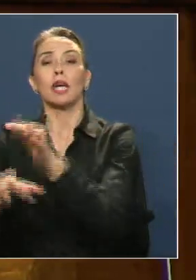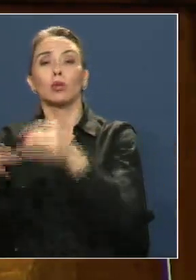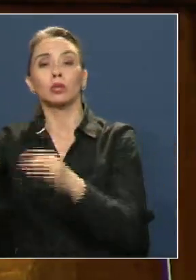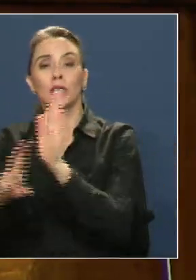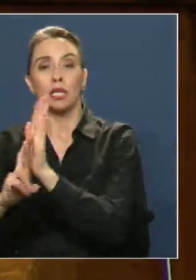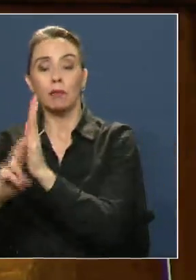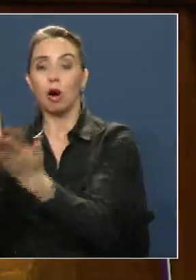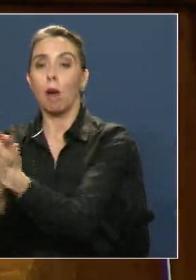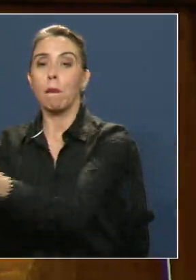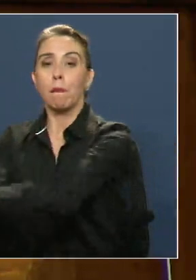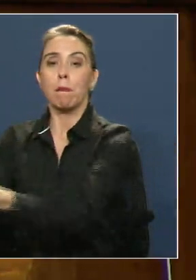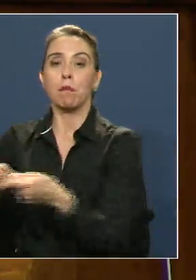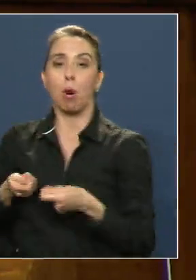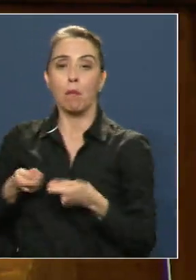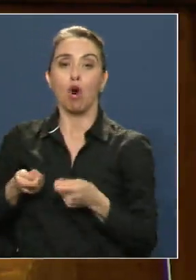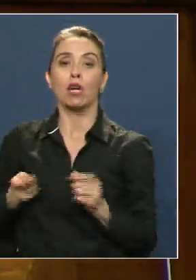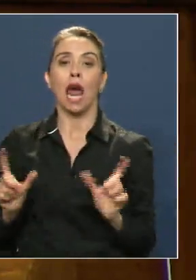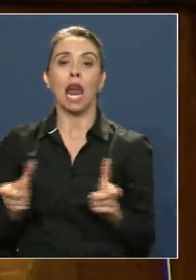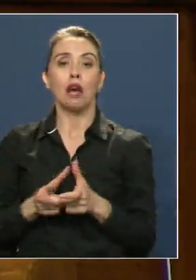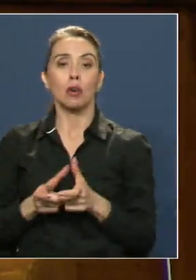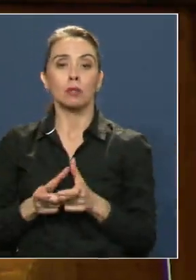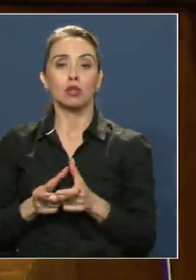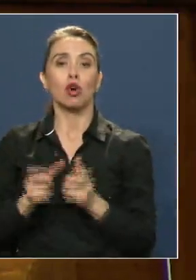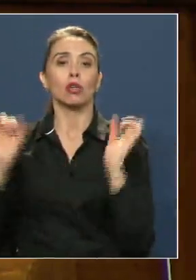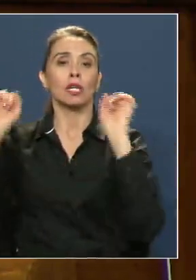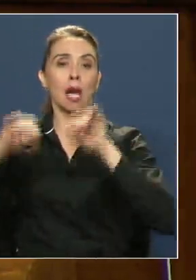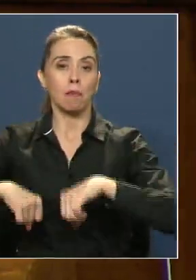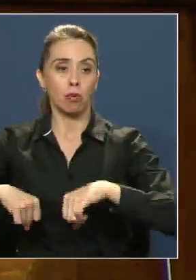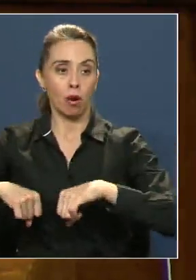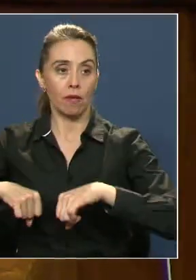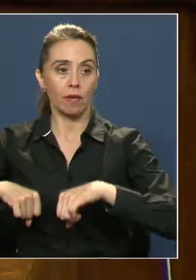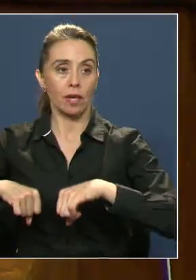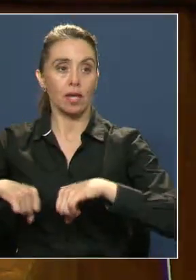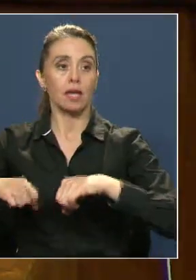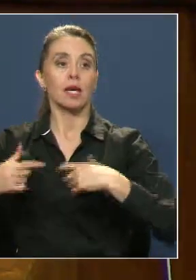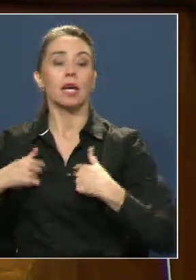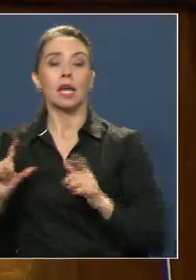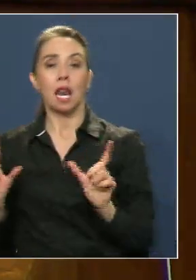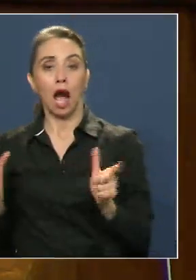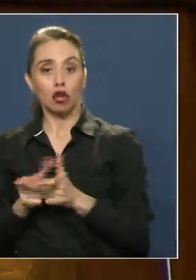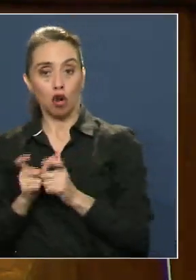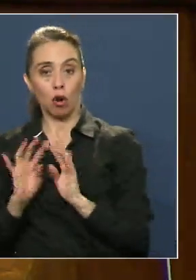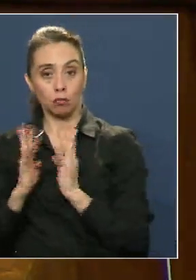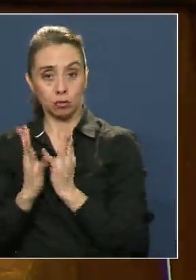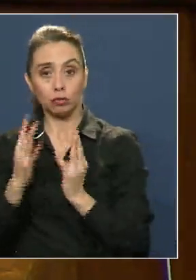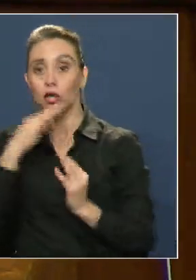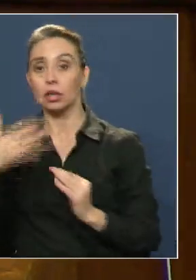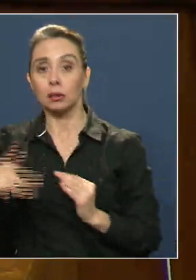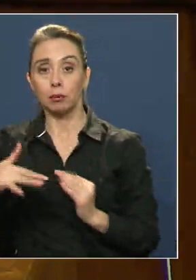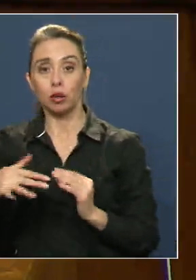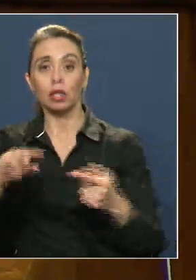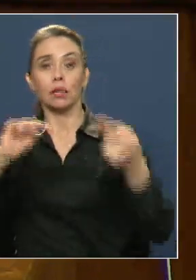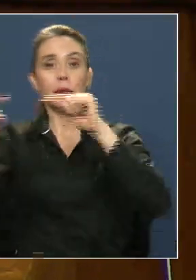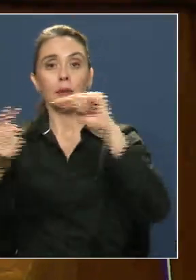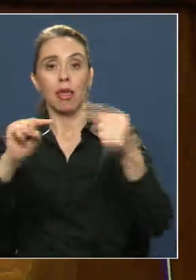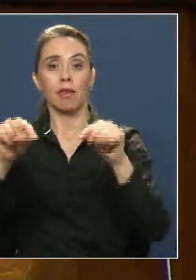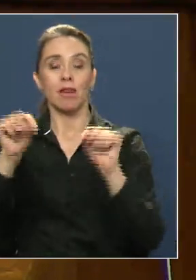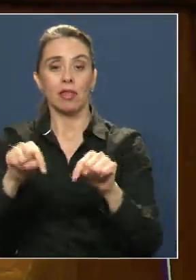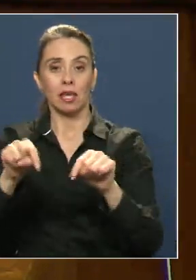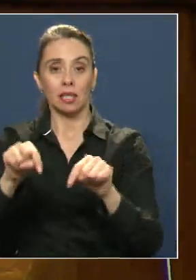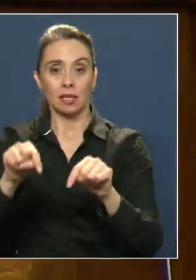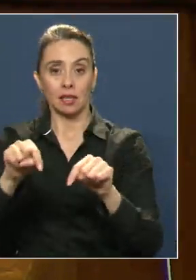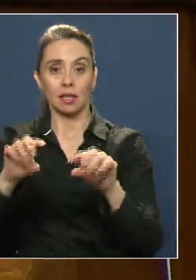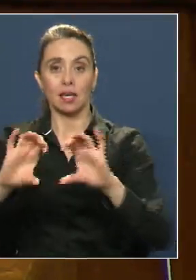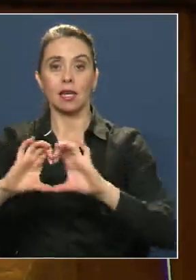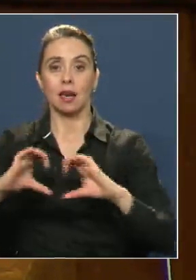le propone a esta comisión aprobar. Y esta parte es particularmente importante para el debate que vamos a tener hoy día